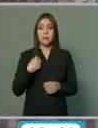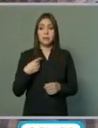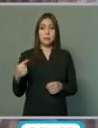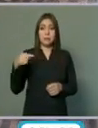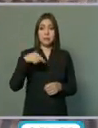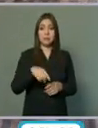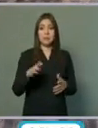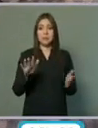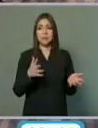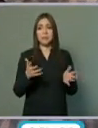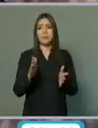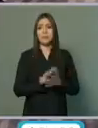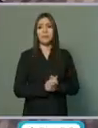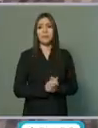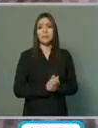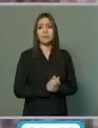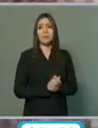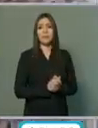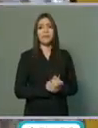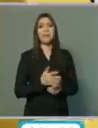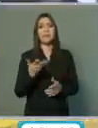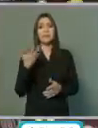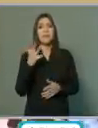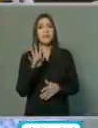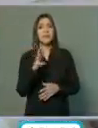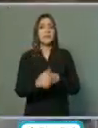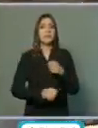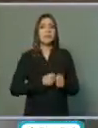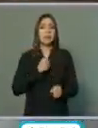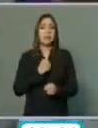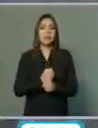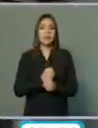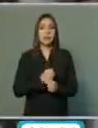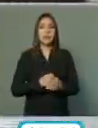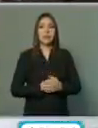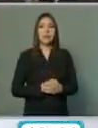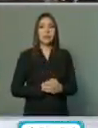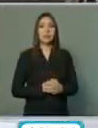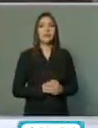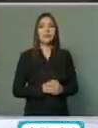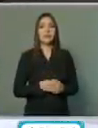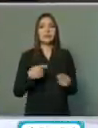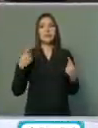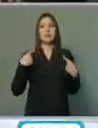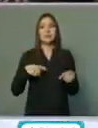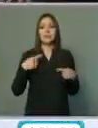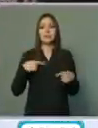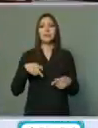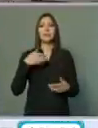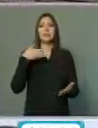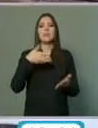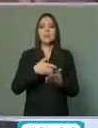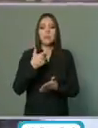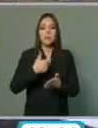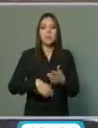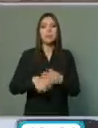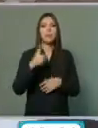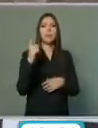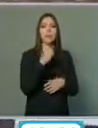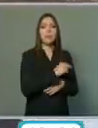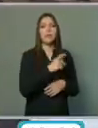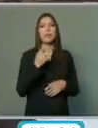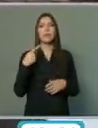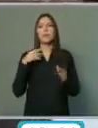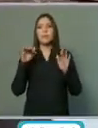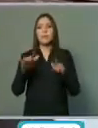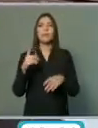aquí serán unos 10 años. Miren, nada más van, vienen, se van, vuelven a venir. Y